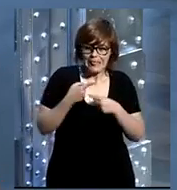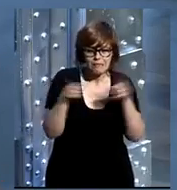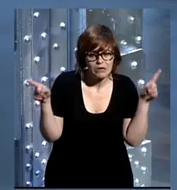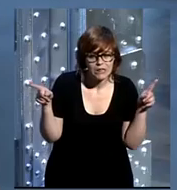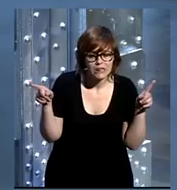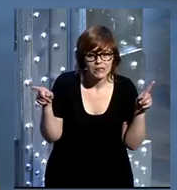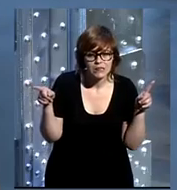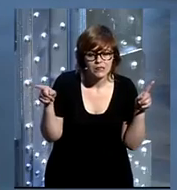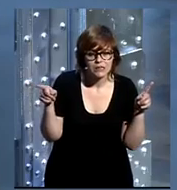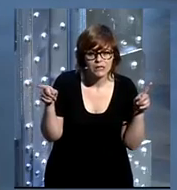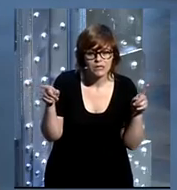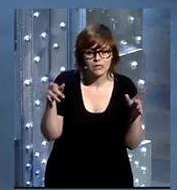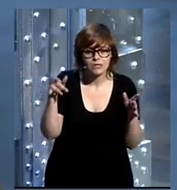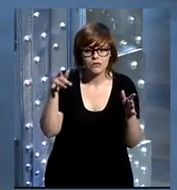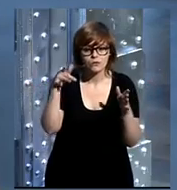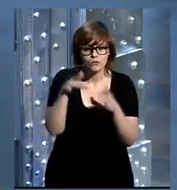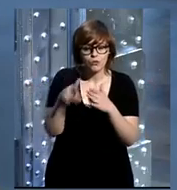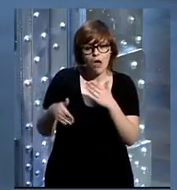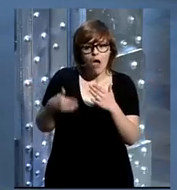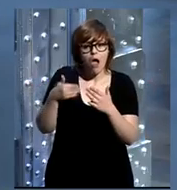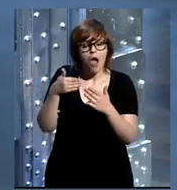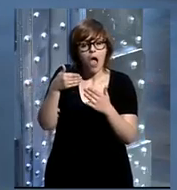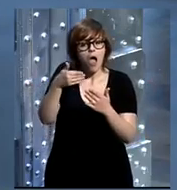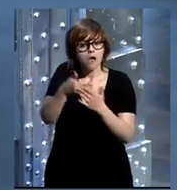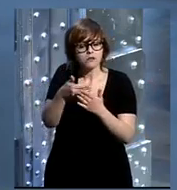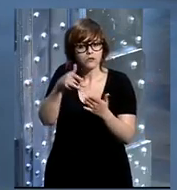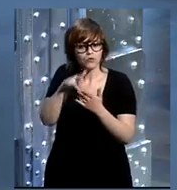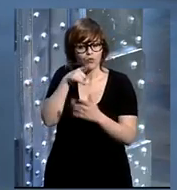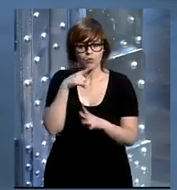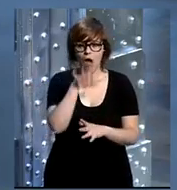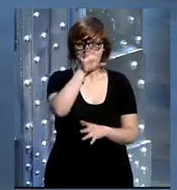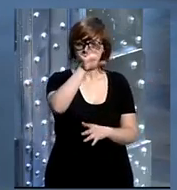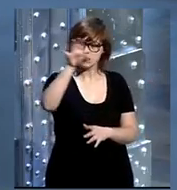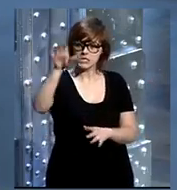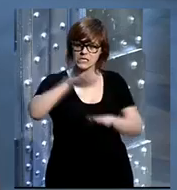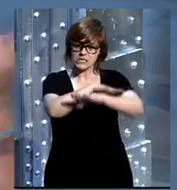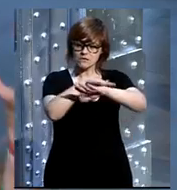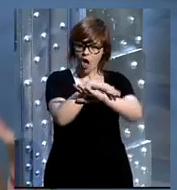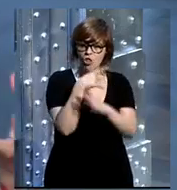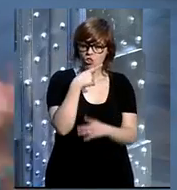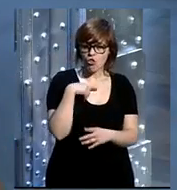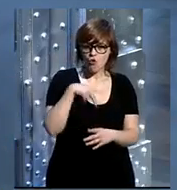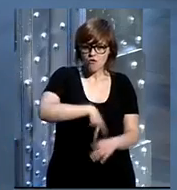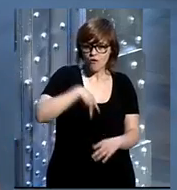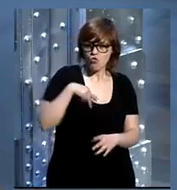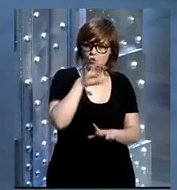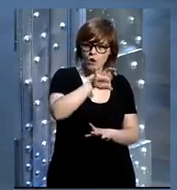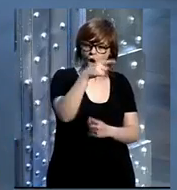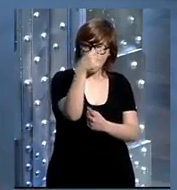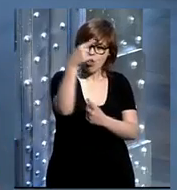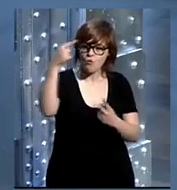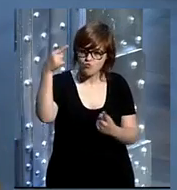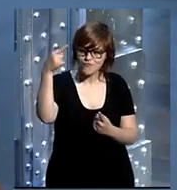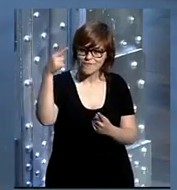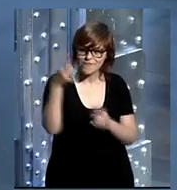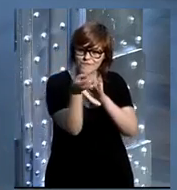cosas en la propia conformación incluso de cada uno de los Estados-naciones, en Europa por un lado, pero por otro lado en